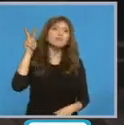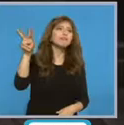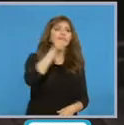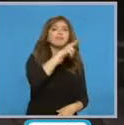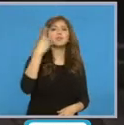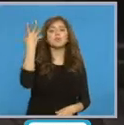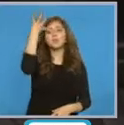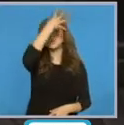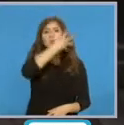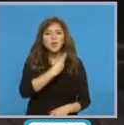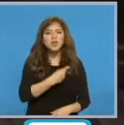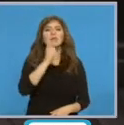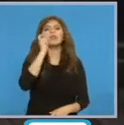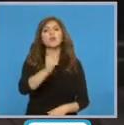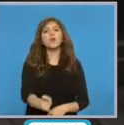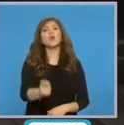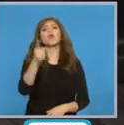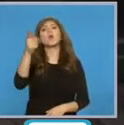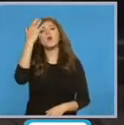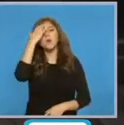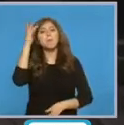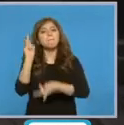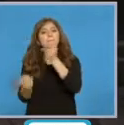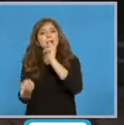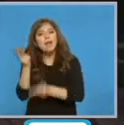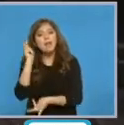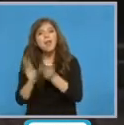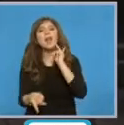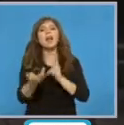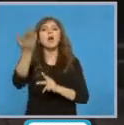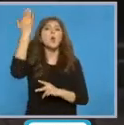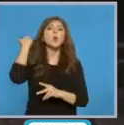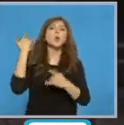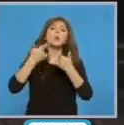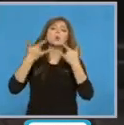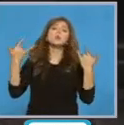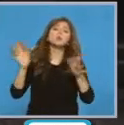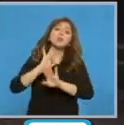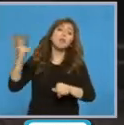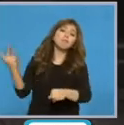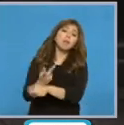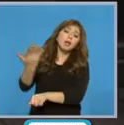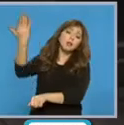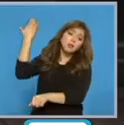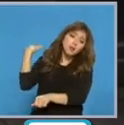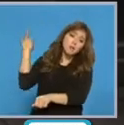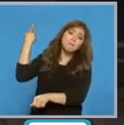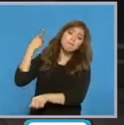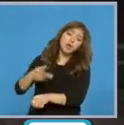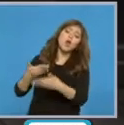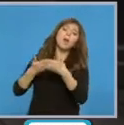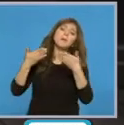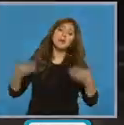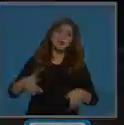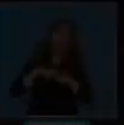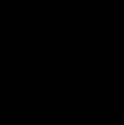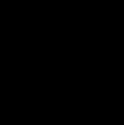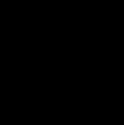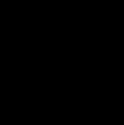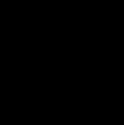pero qué bonito es platicar de lo que se fue, pero que está en el presente. Ahí nos vemos.